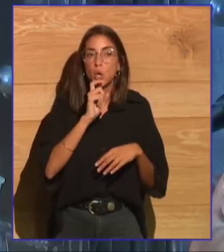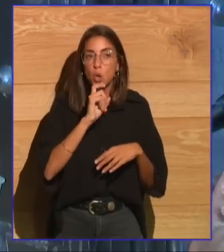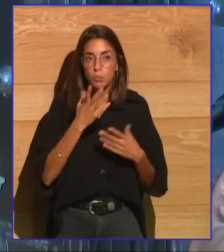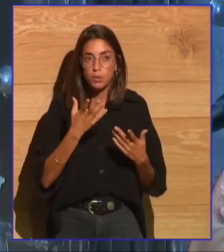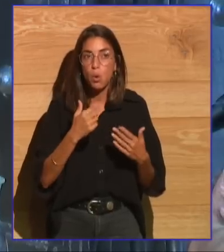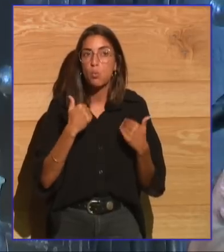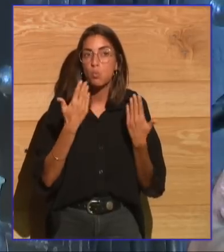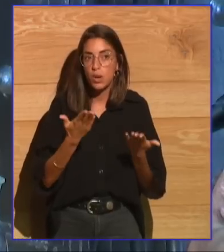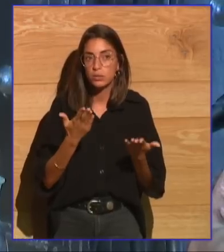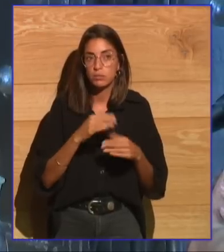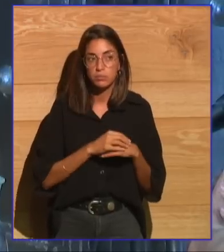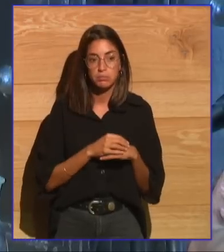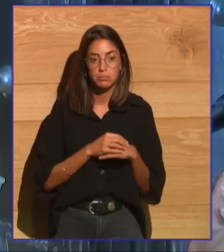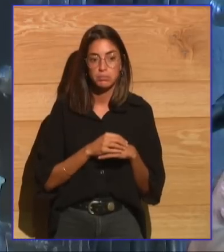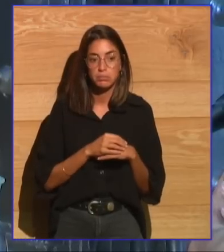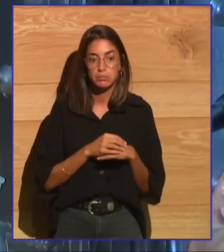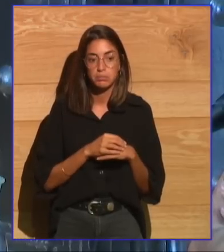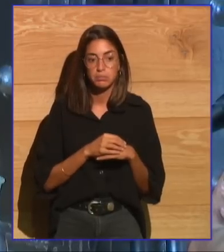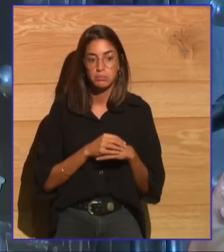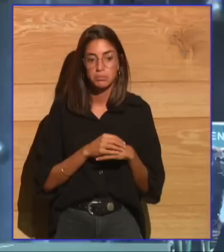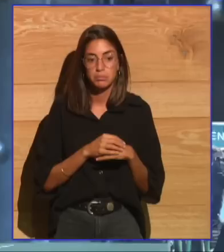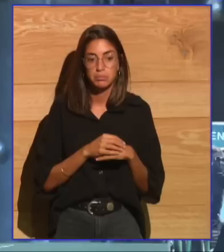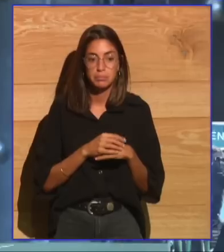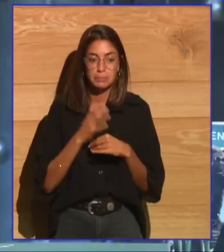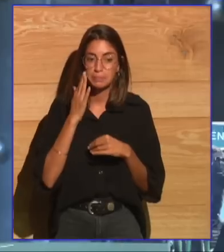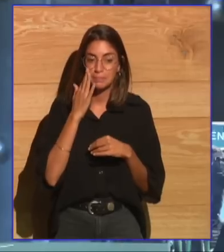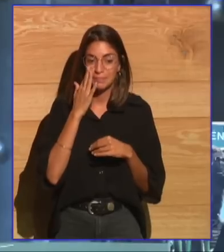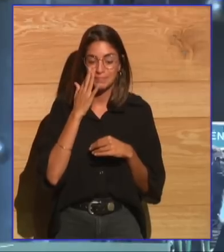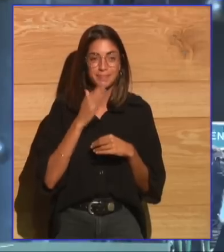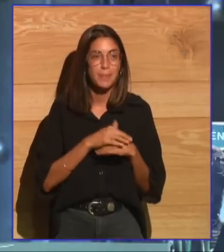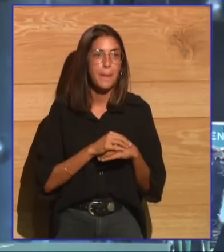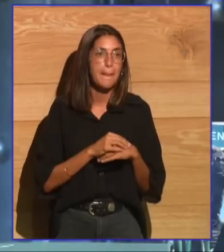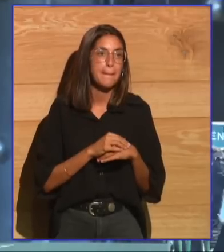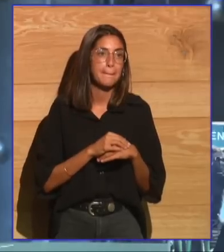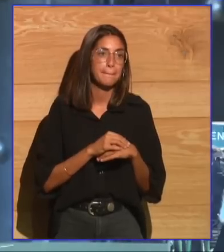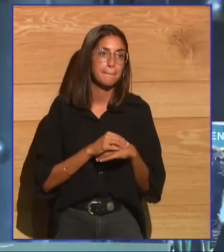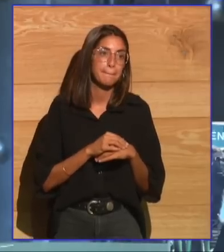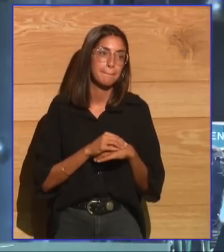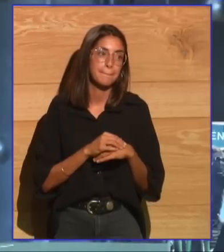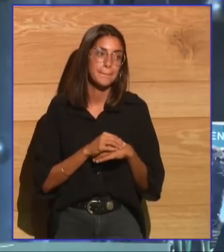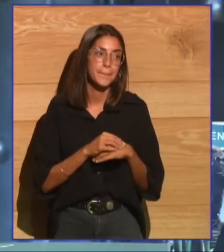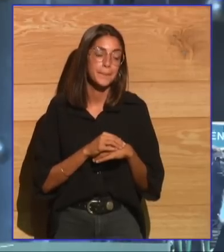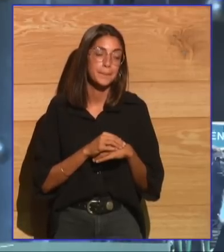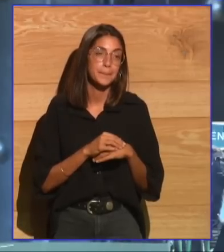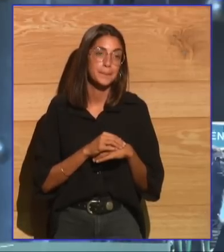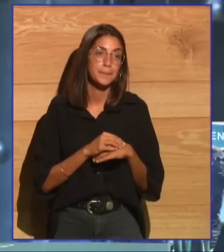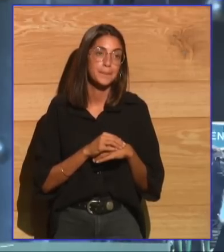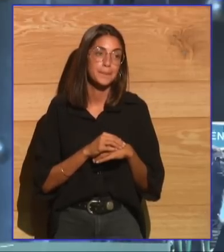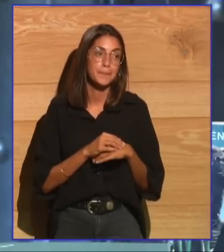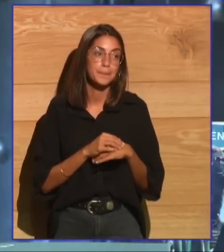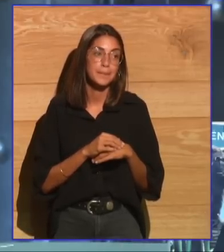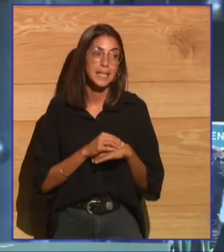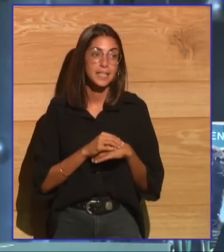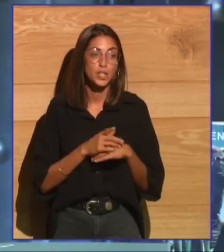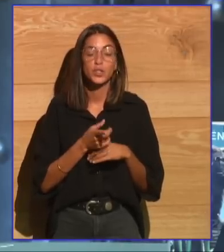bueno inicialmente aunque spielberg incluso persona posible que lo hiciera siguiente y potter y que finalmente creo que sí